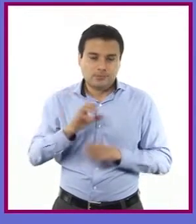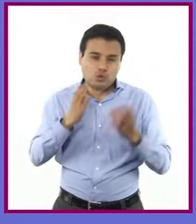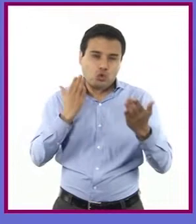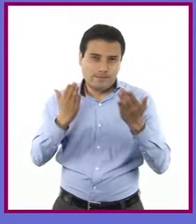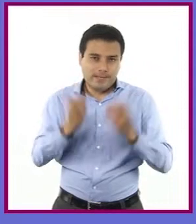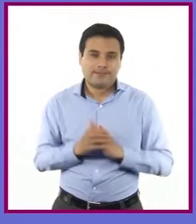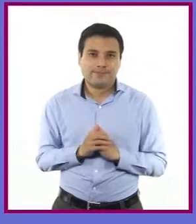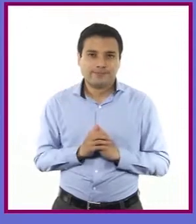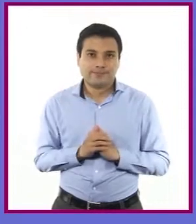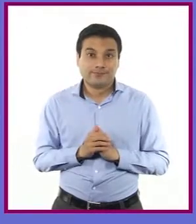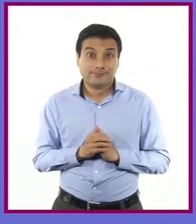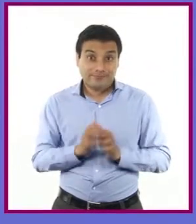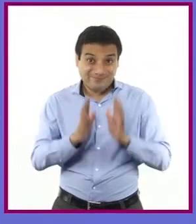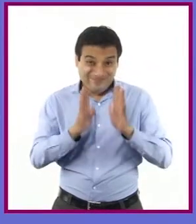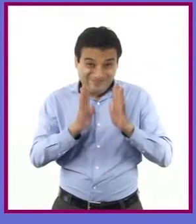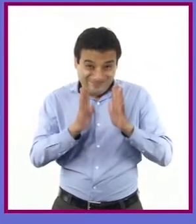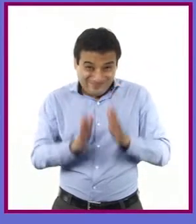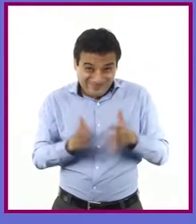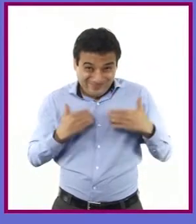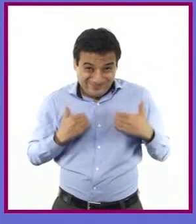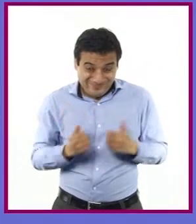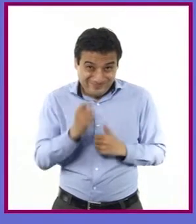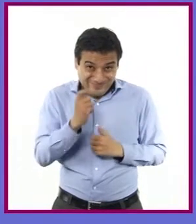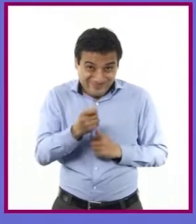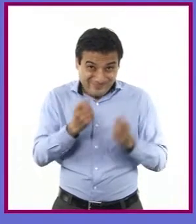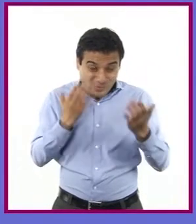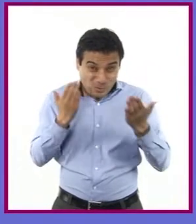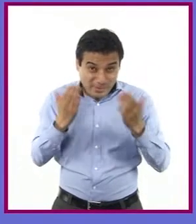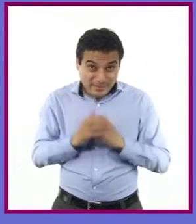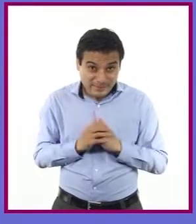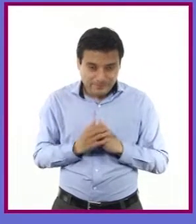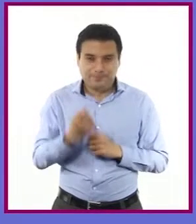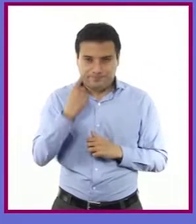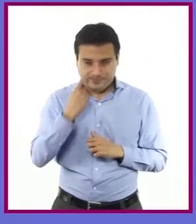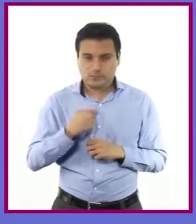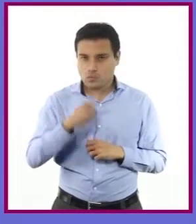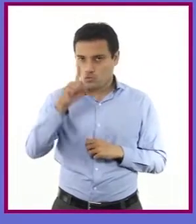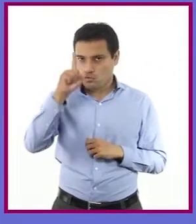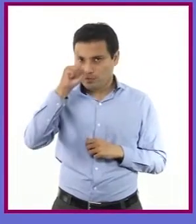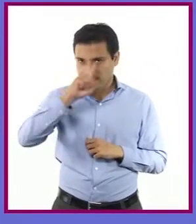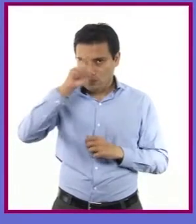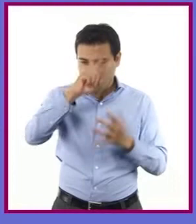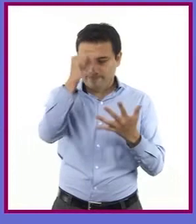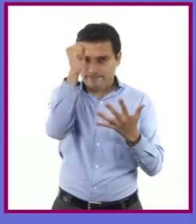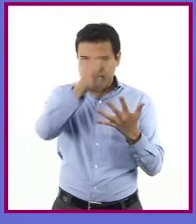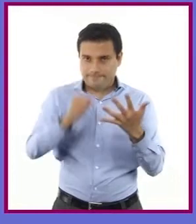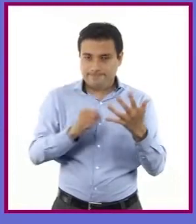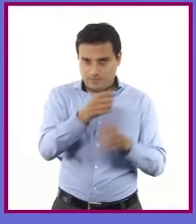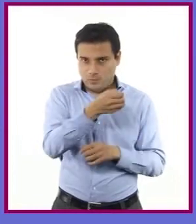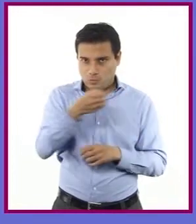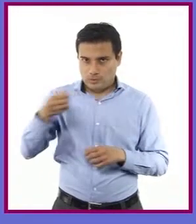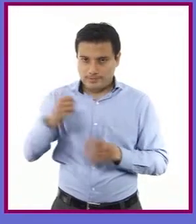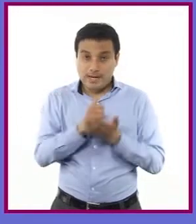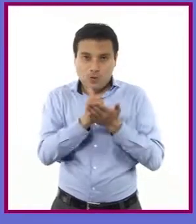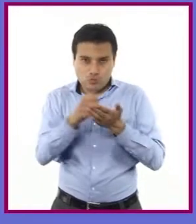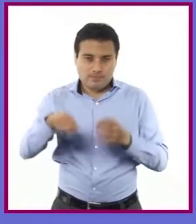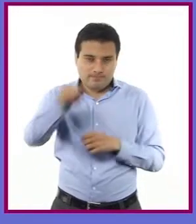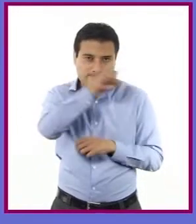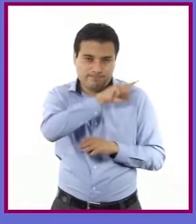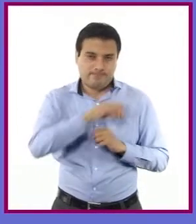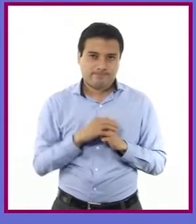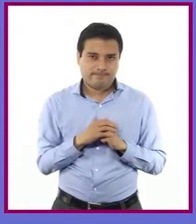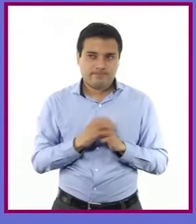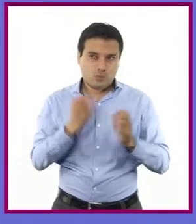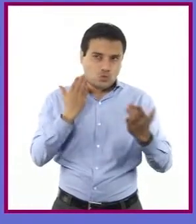ya tenemos claro lo que significa comparar, te voy a sugerir algunos pasos que te ayudarán en el proceso